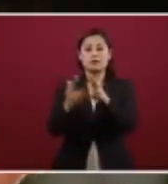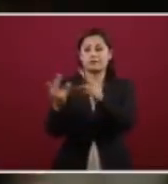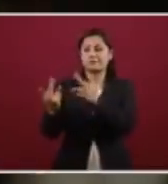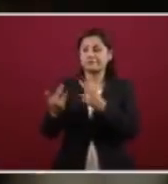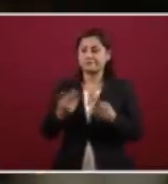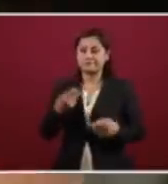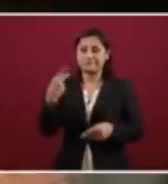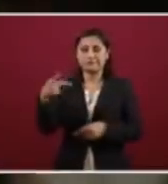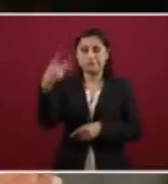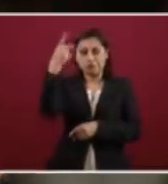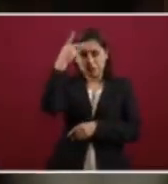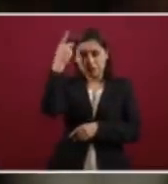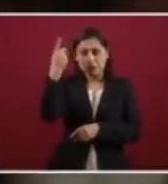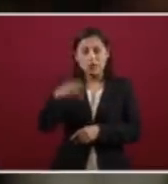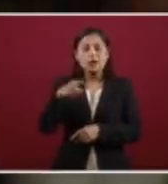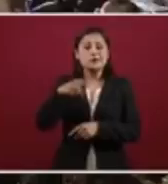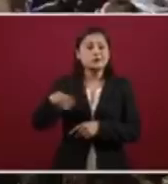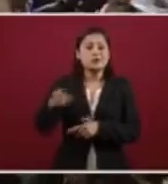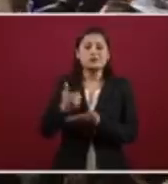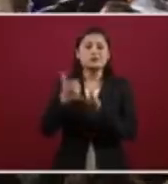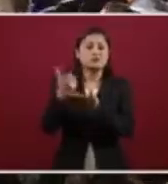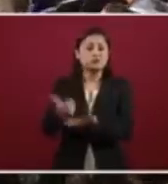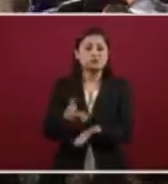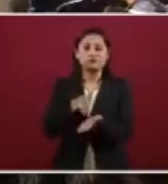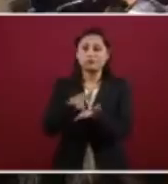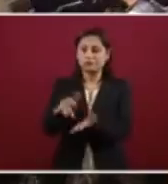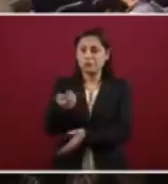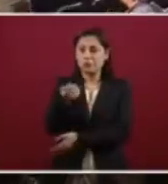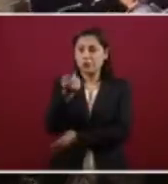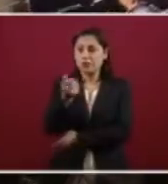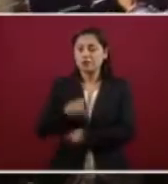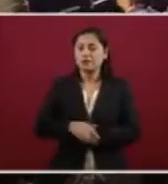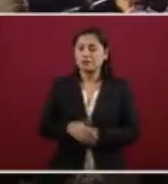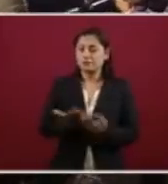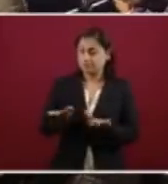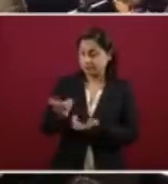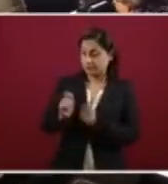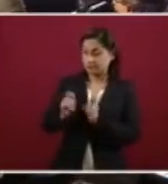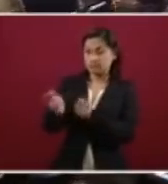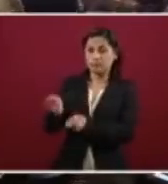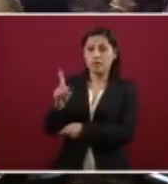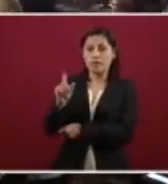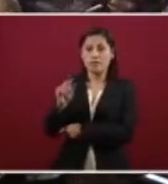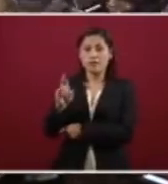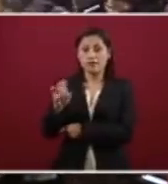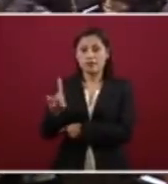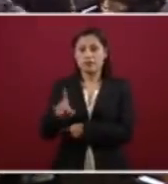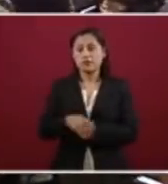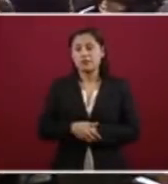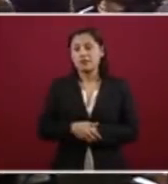segunda pendiente. ¿Qué es lo que va a ocurrir, por favor? También, David.